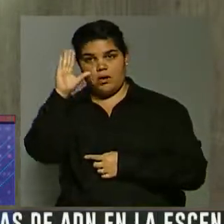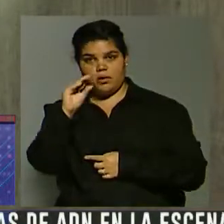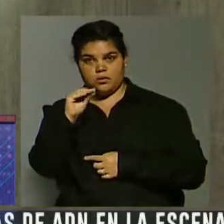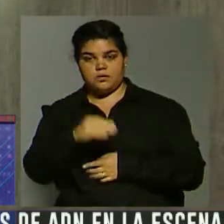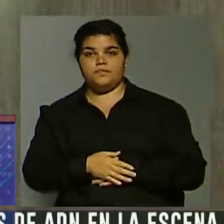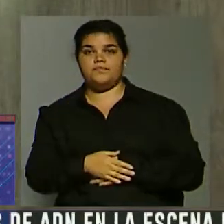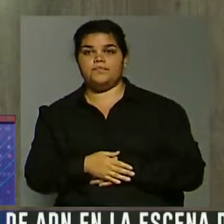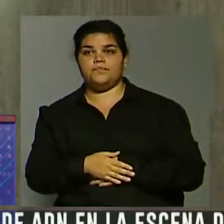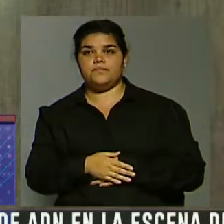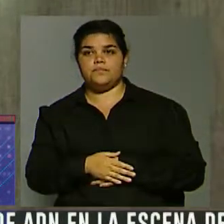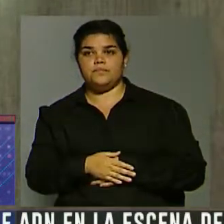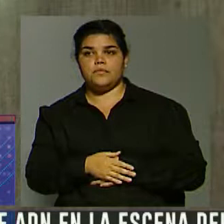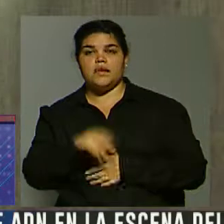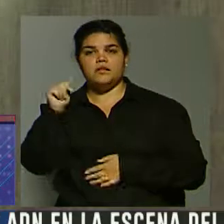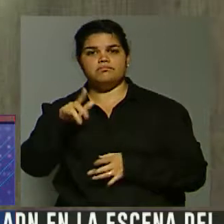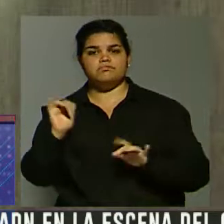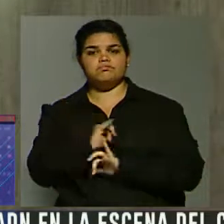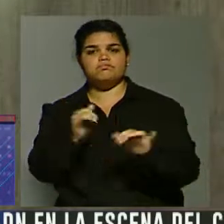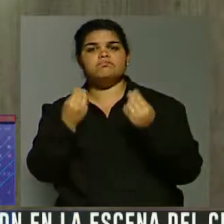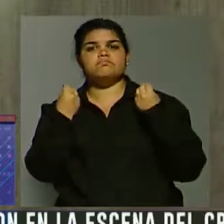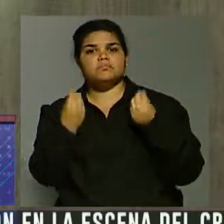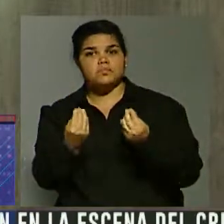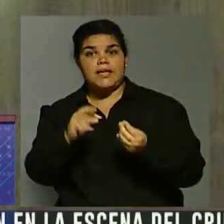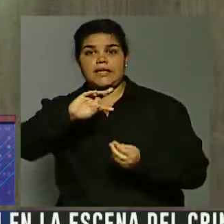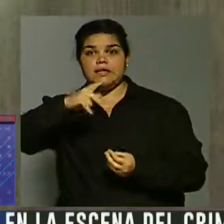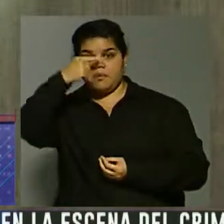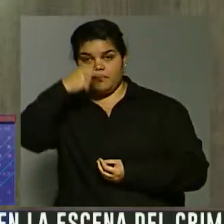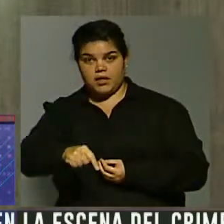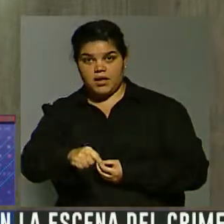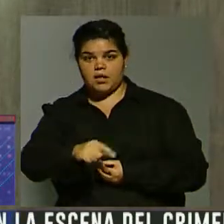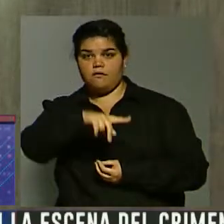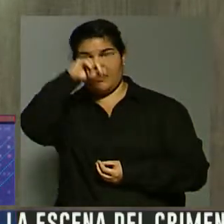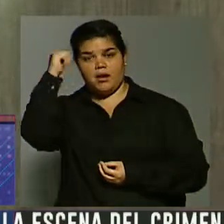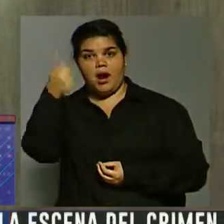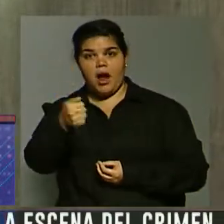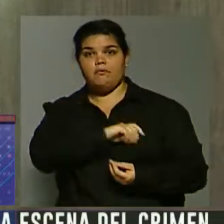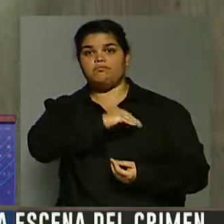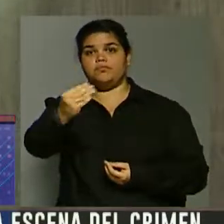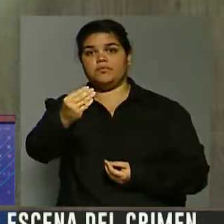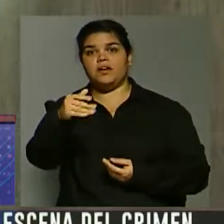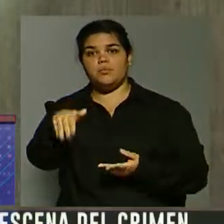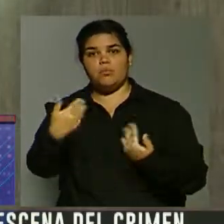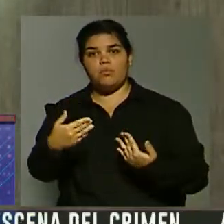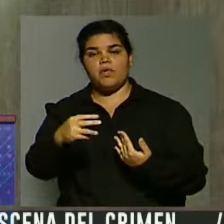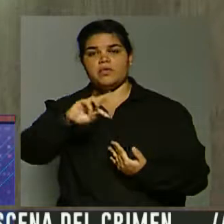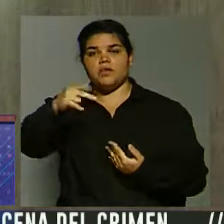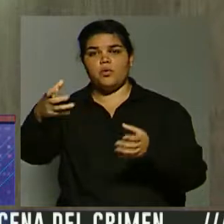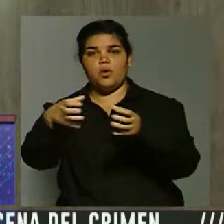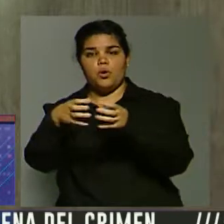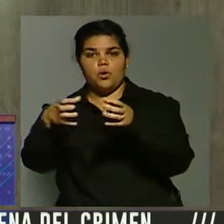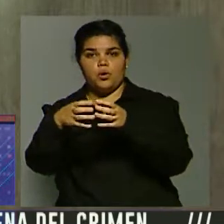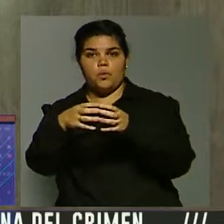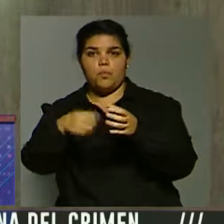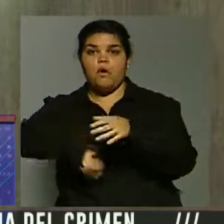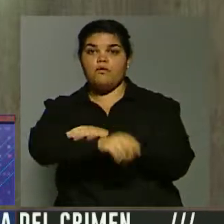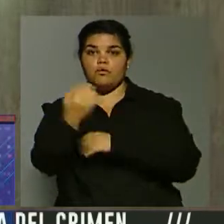una, o lo que tiene que ver, mejor dicho, con una de las semifinales de este Federal A que entrega un ascenso más a la segunda categoría del fútbol